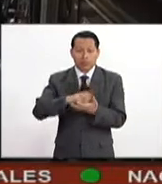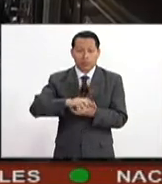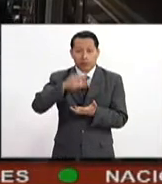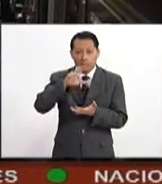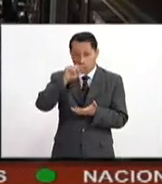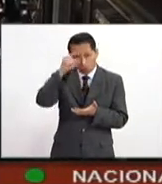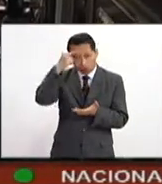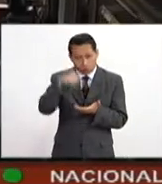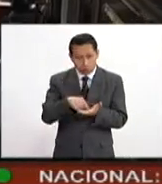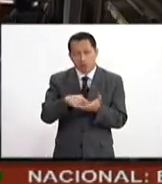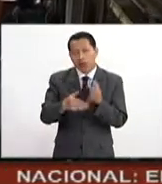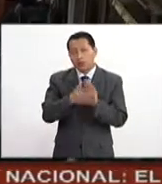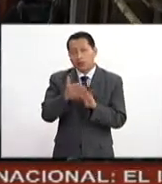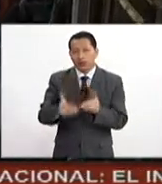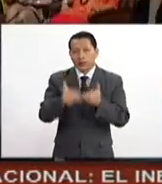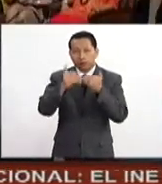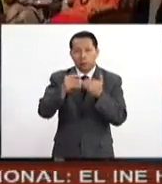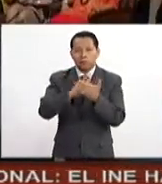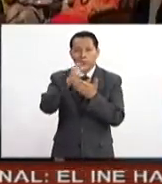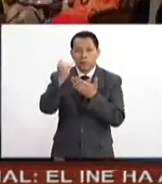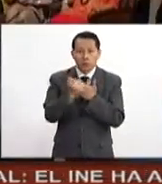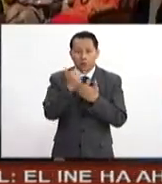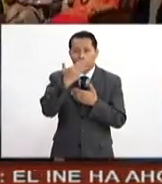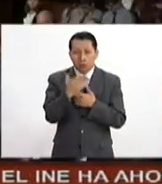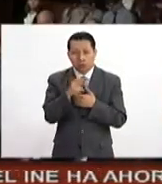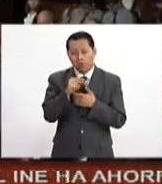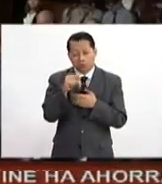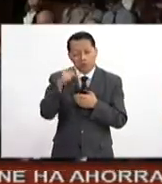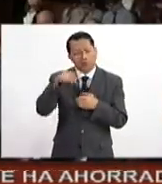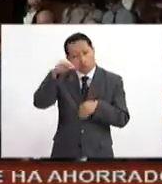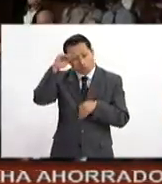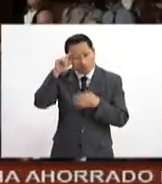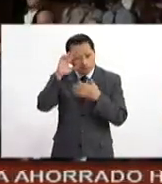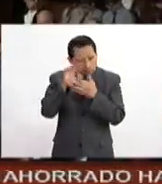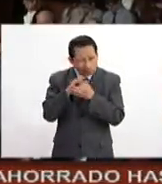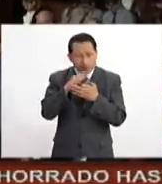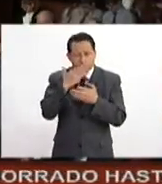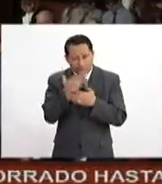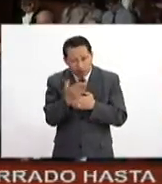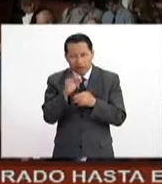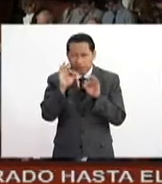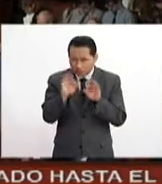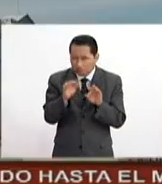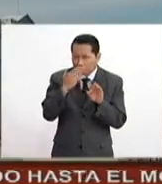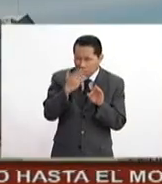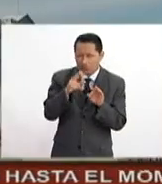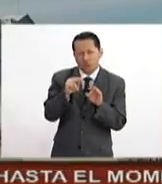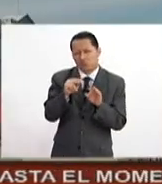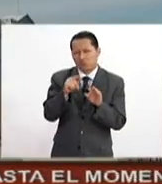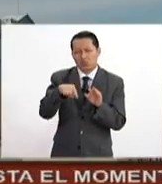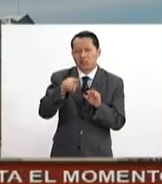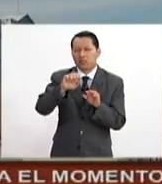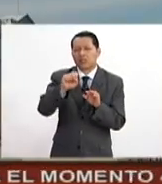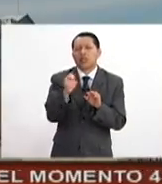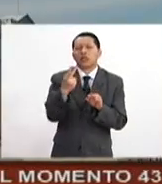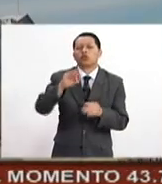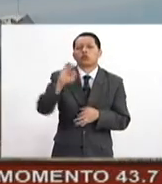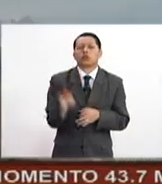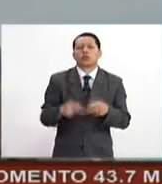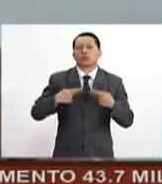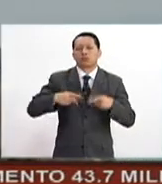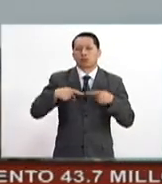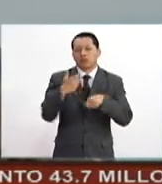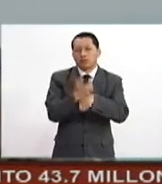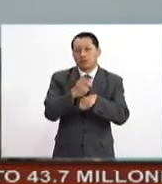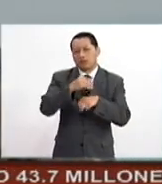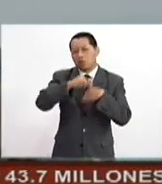cree que el muro sea un proyecto eficiente, lógico y razonable. 62% de los estadounidenses de todas